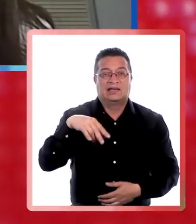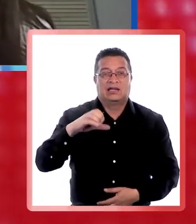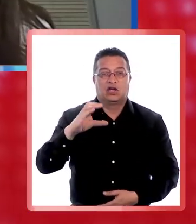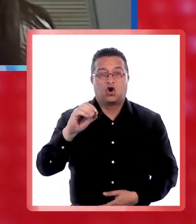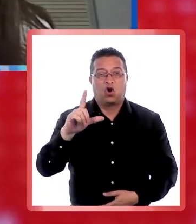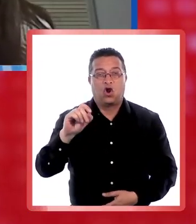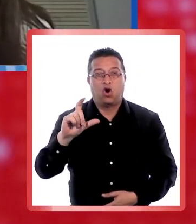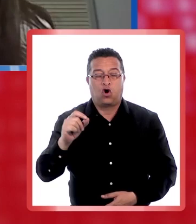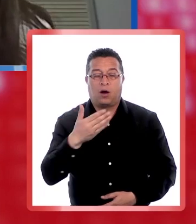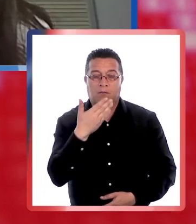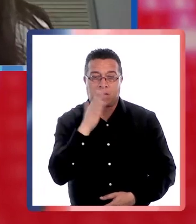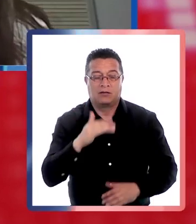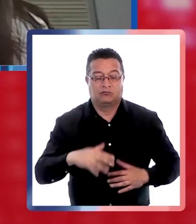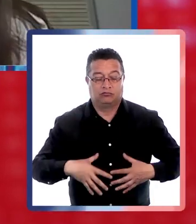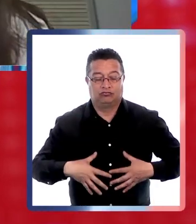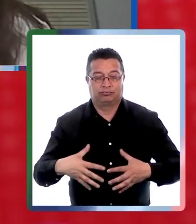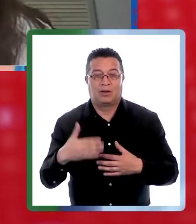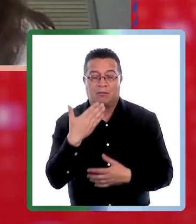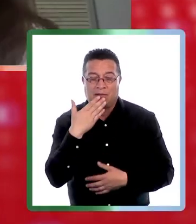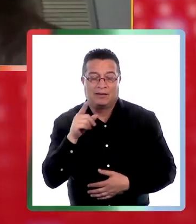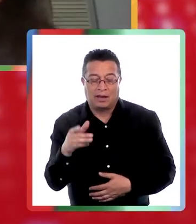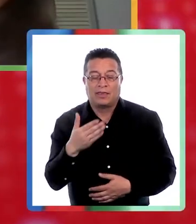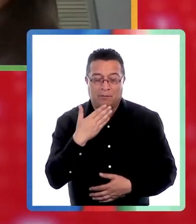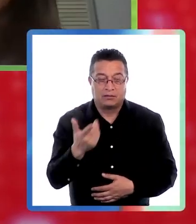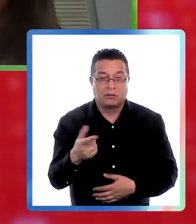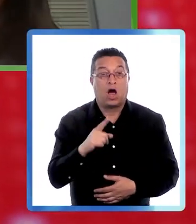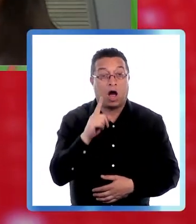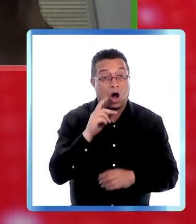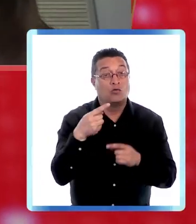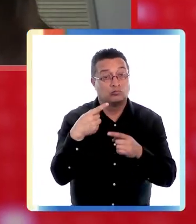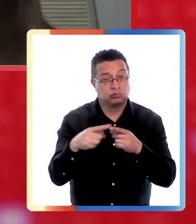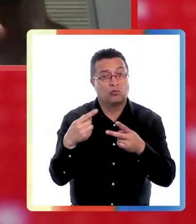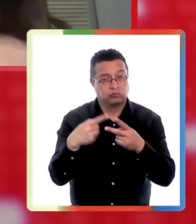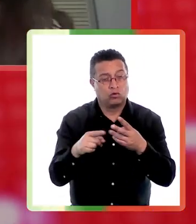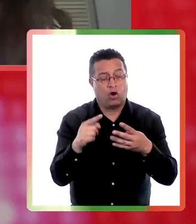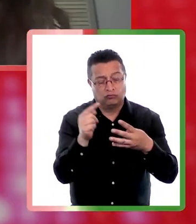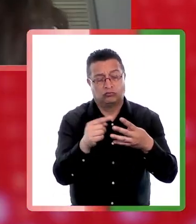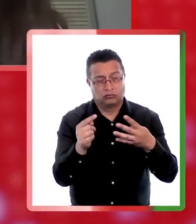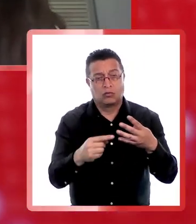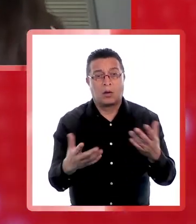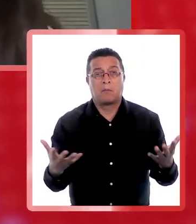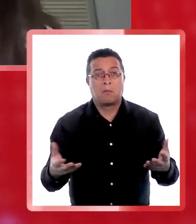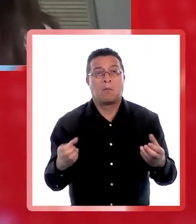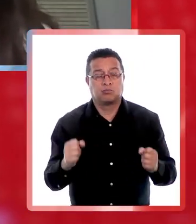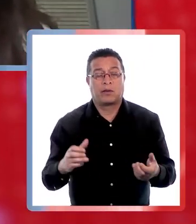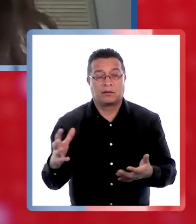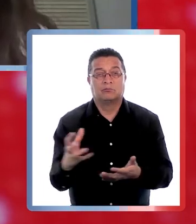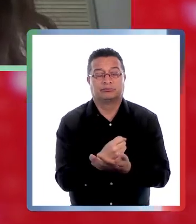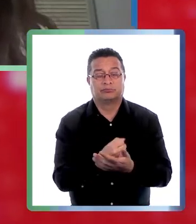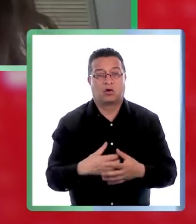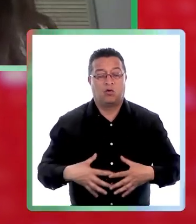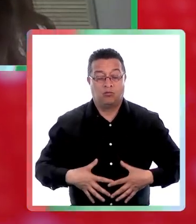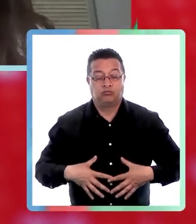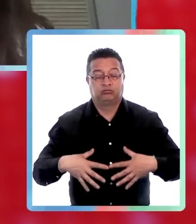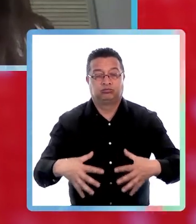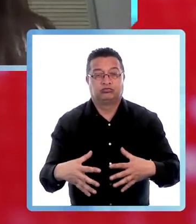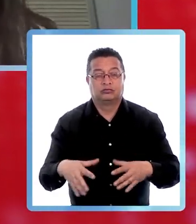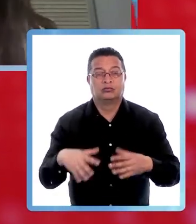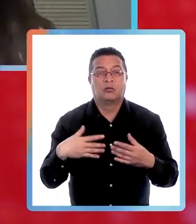fertilidad. Perfecto, porque hoy día también existen hartas alternativas para lograr un